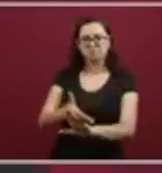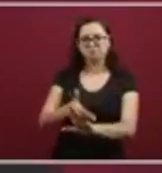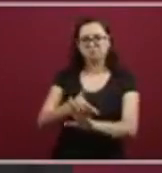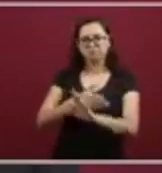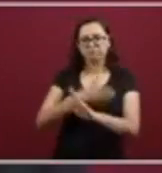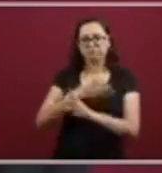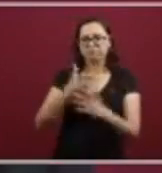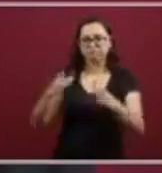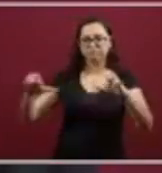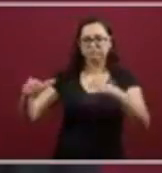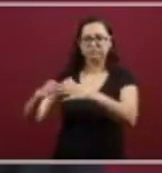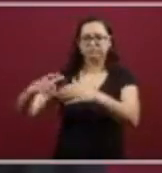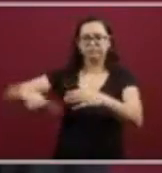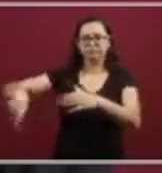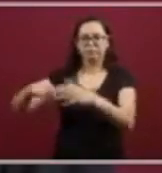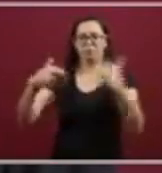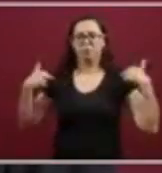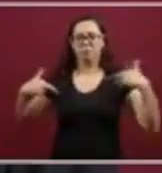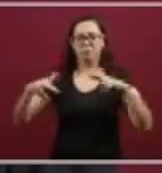al magisterio.